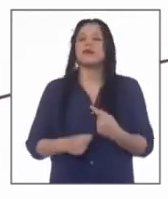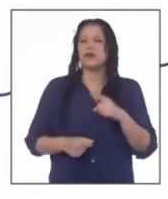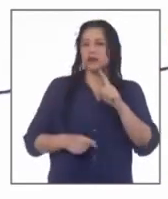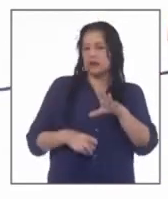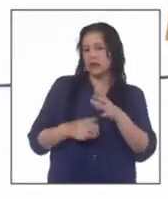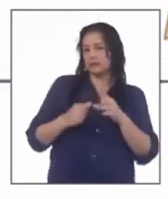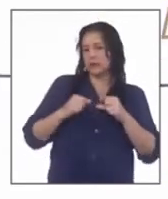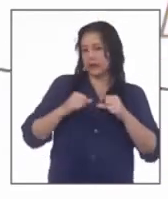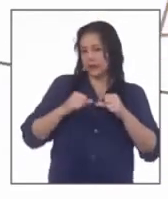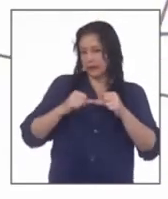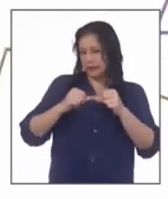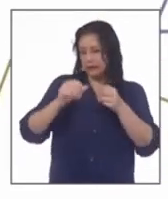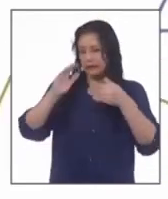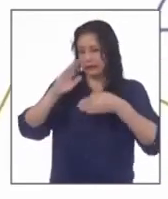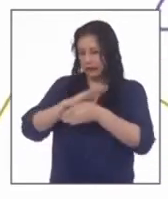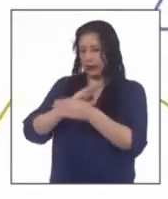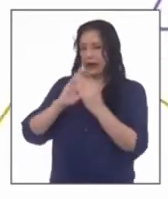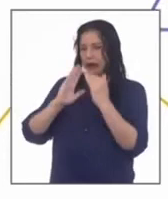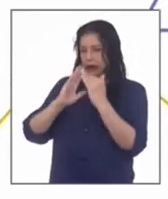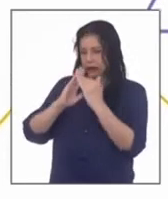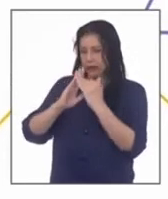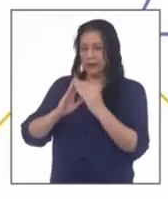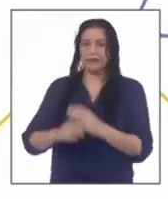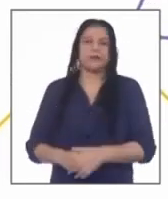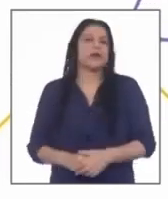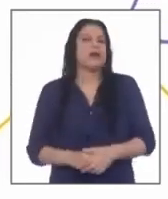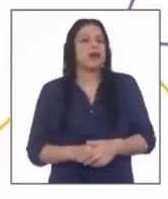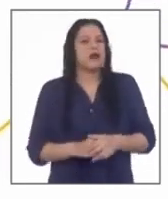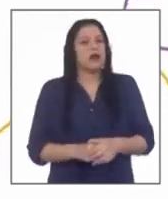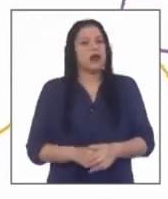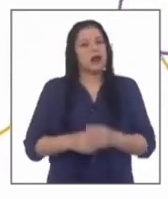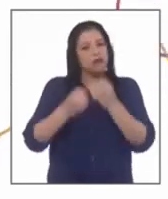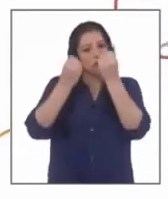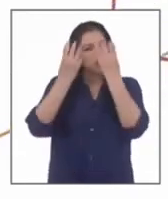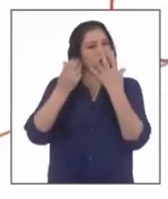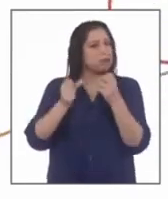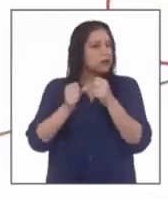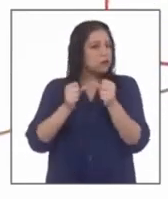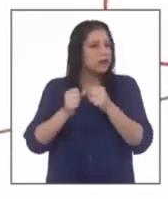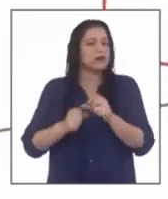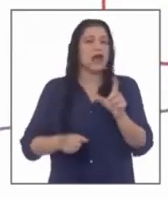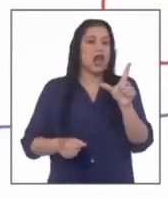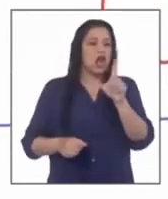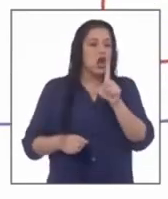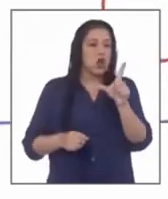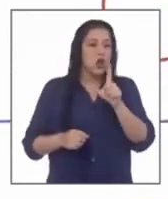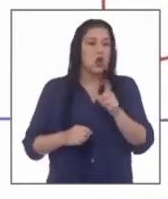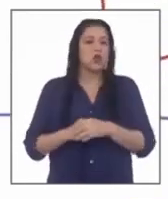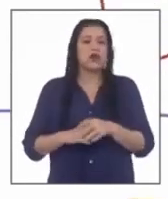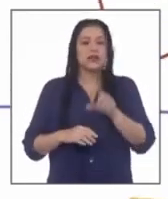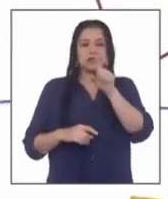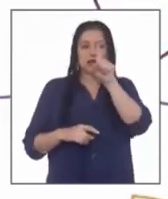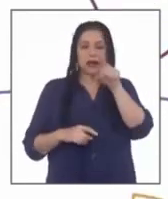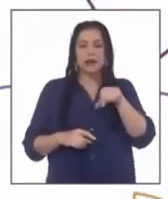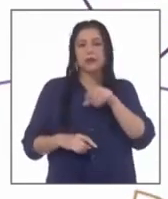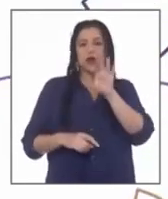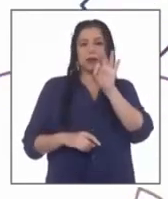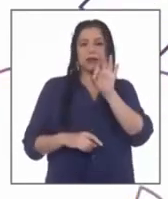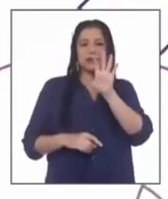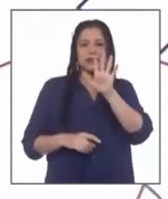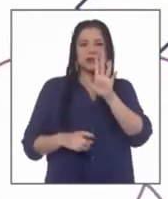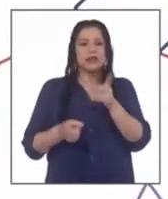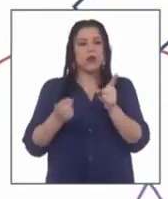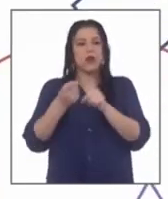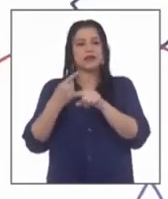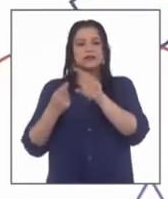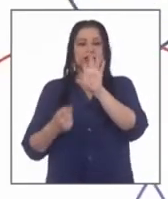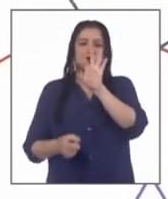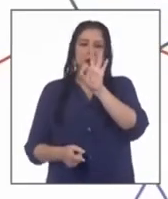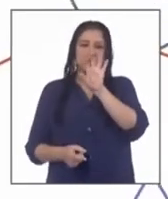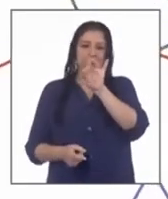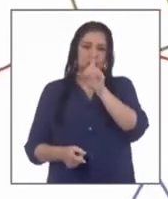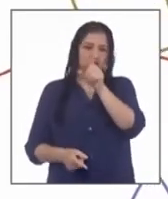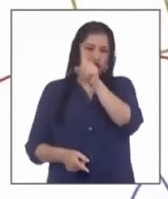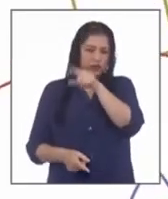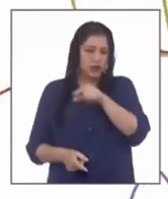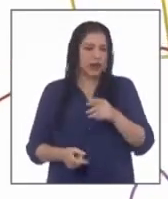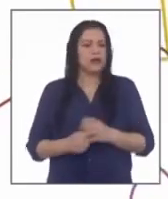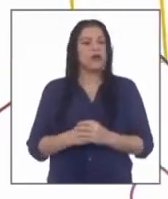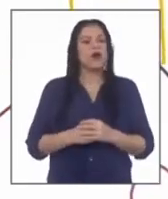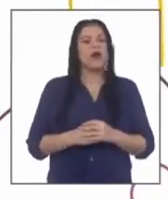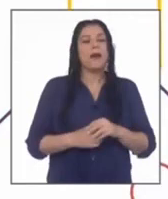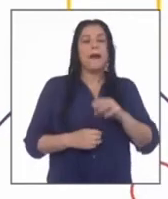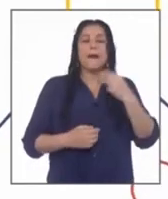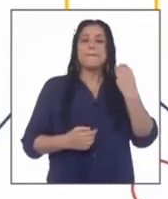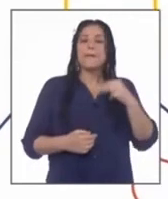durante su permanencia en casa. Los datos son: lunes, intervalo cerrado desde 95 a 98.